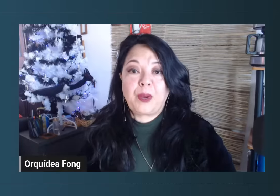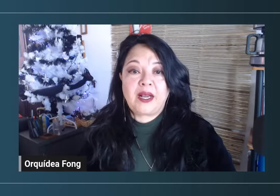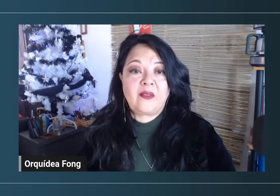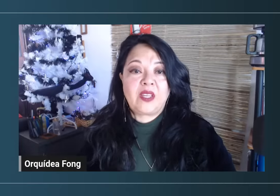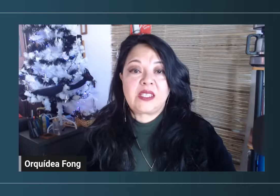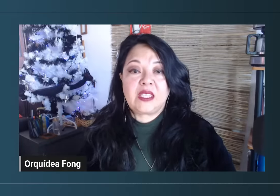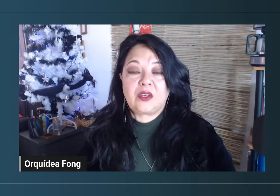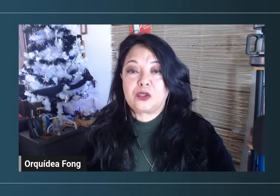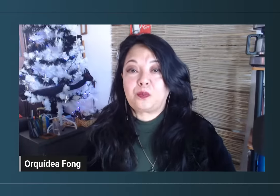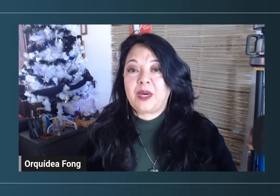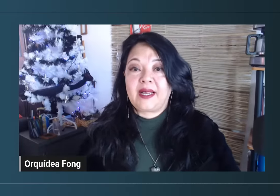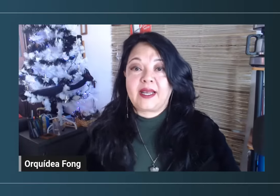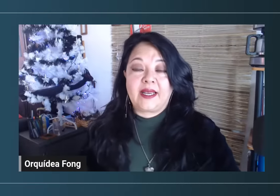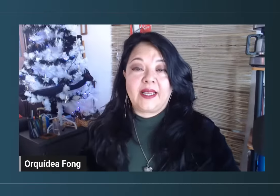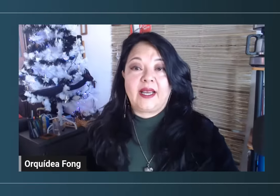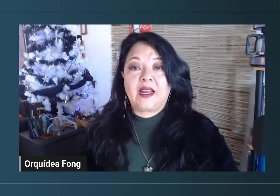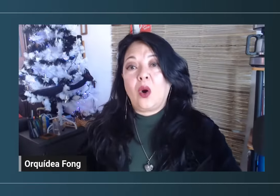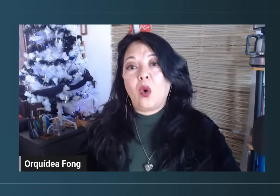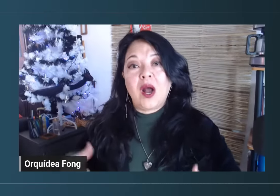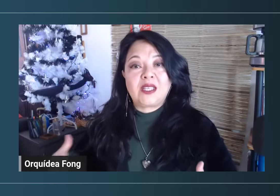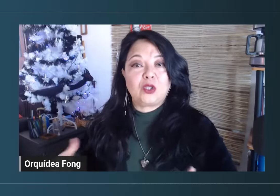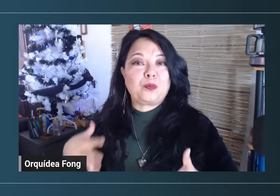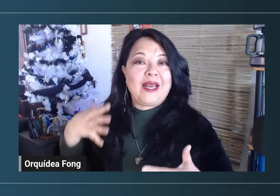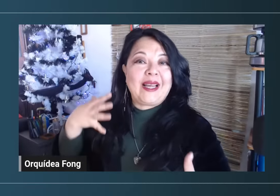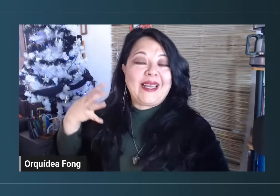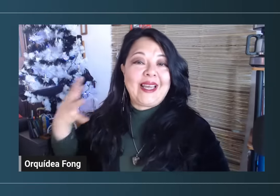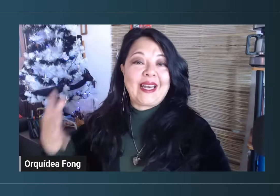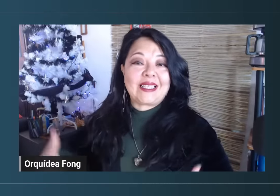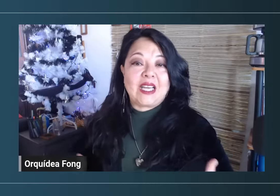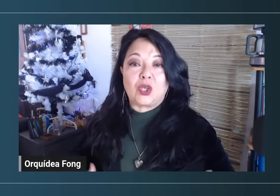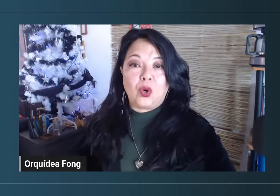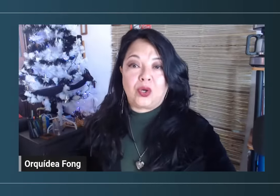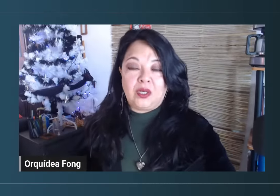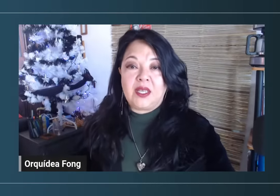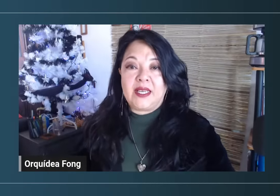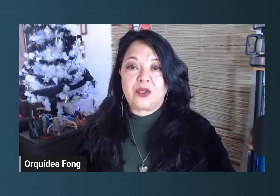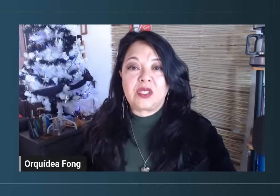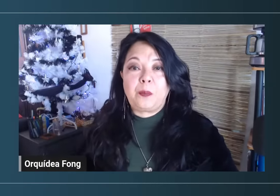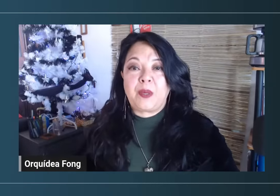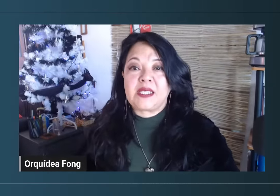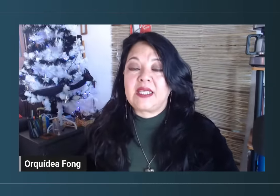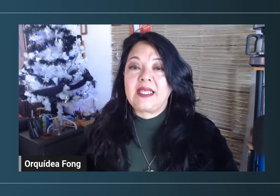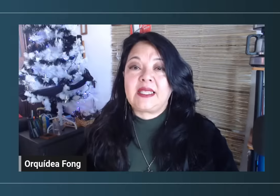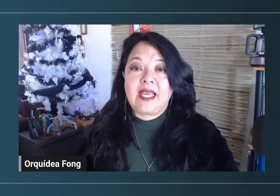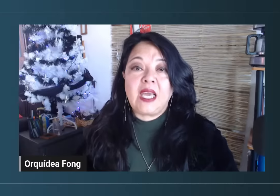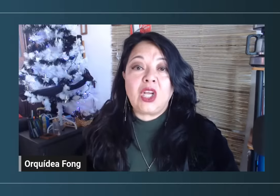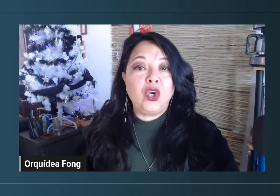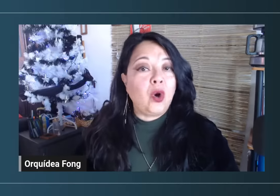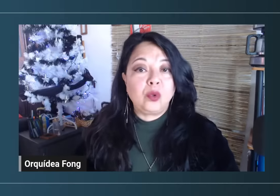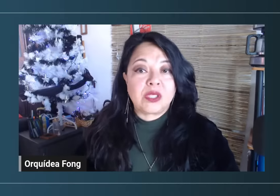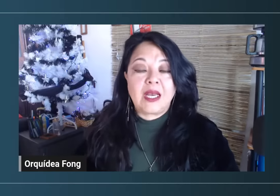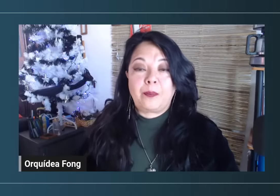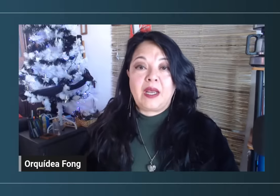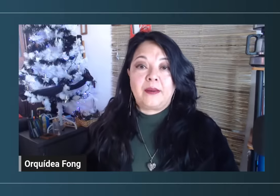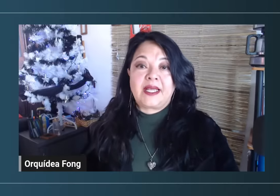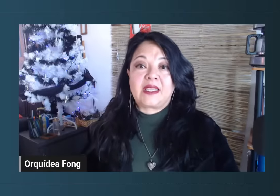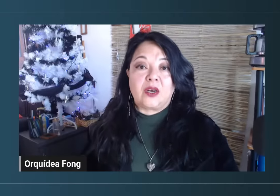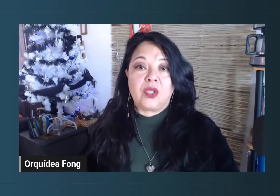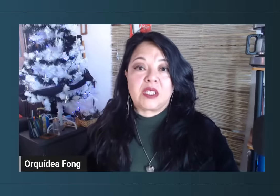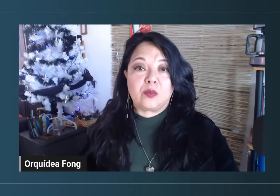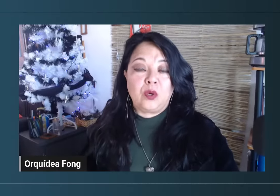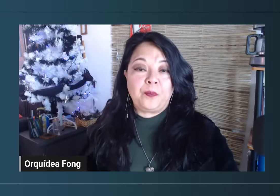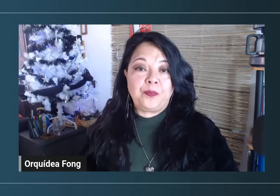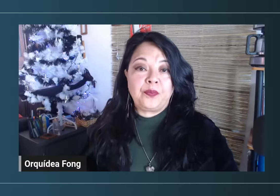actos propagandísticos para crear o actos para crear terror Entonces el presidente no usa la palabra